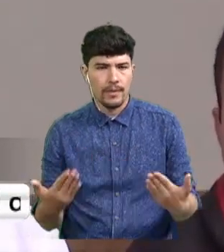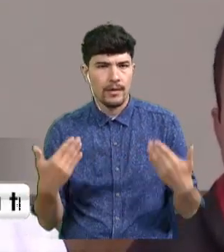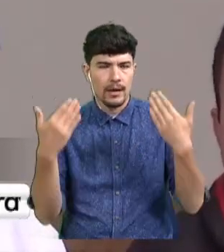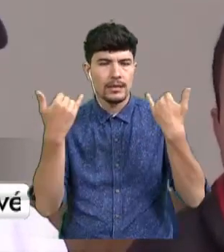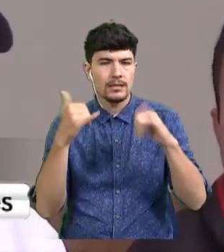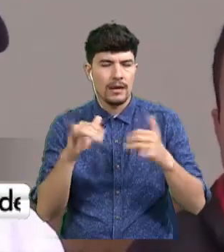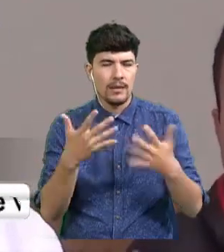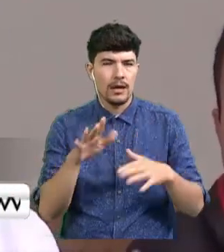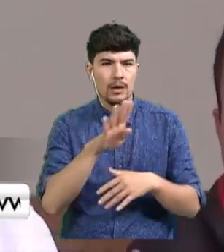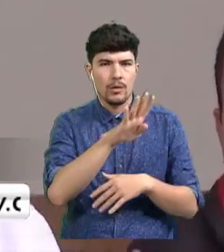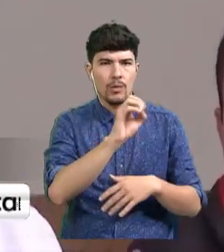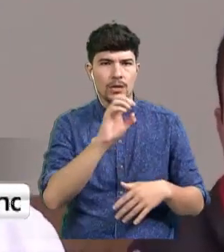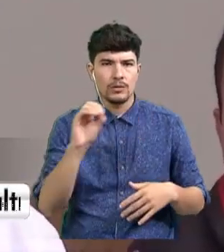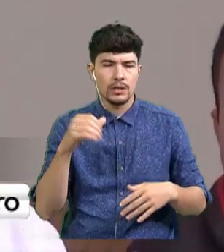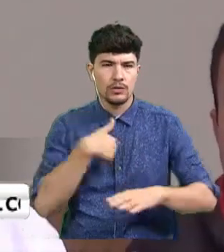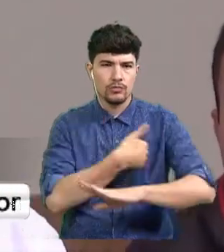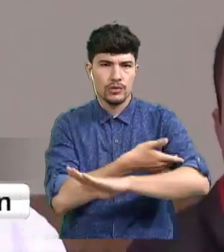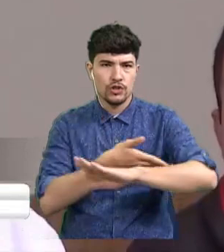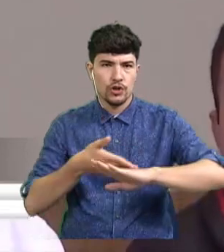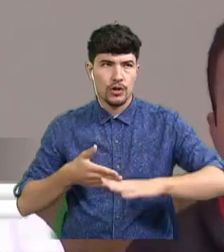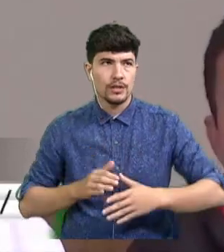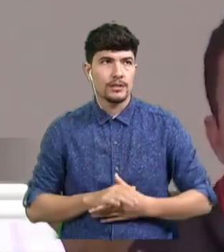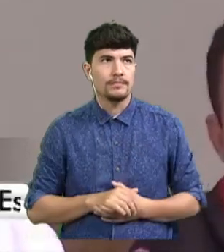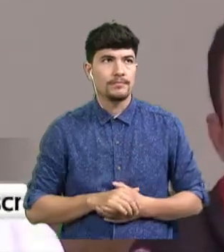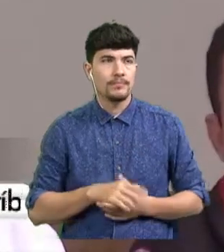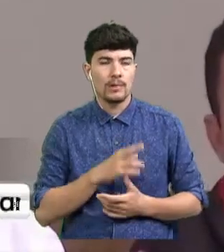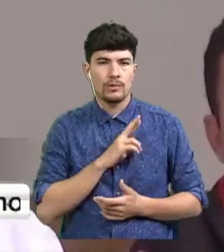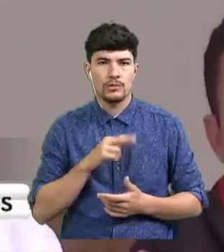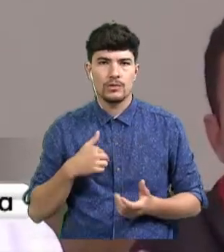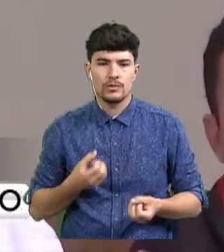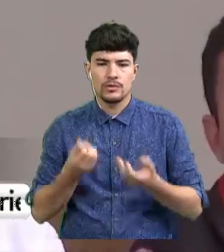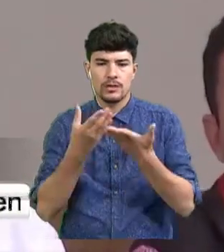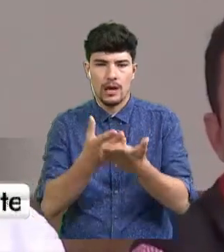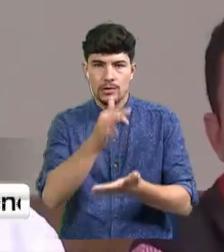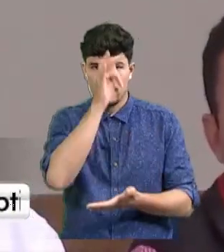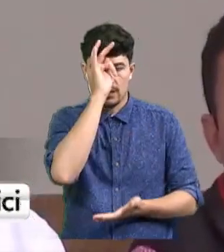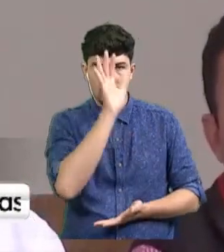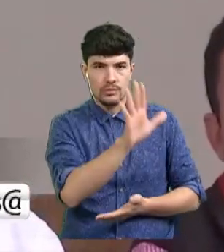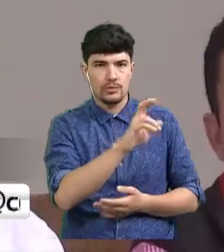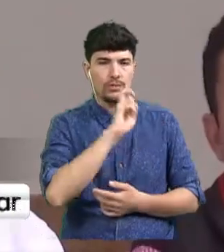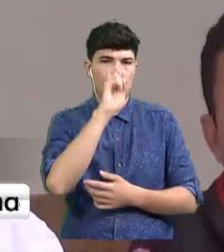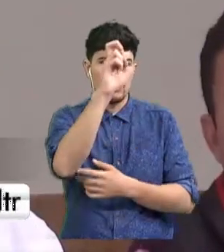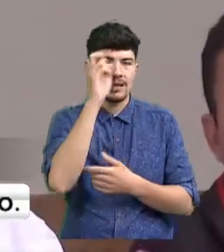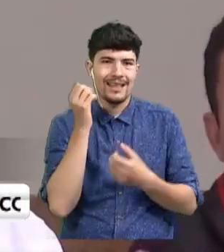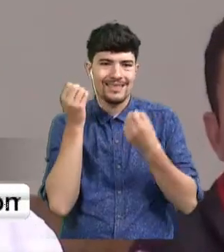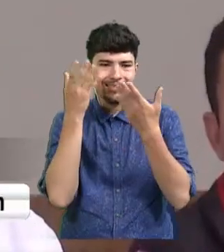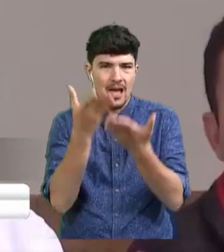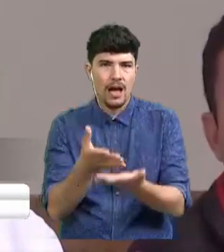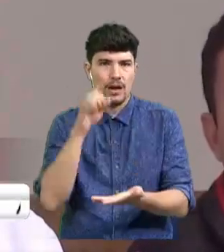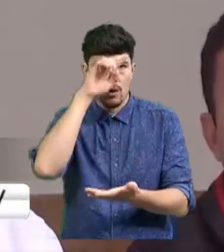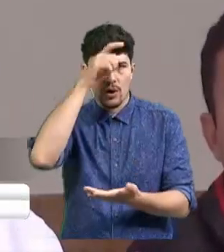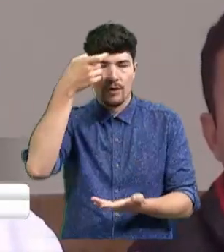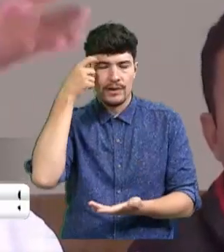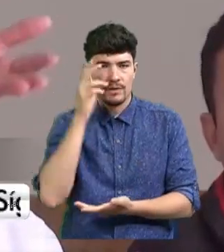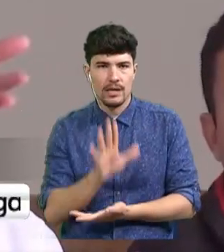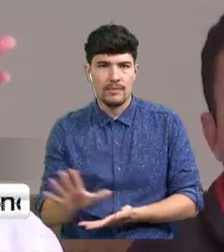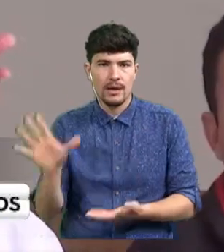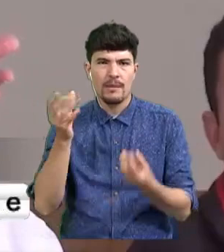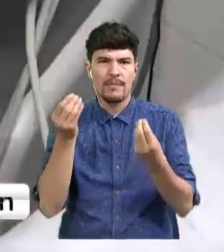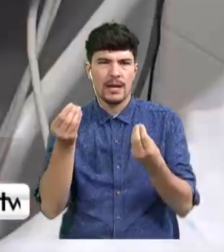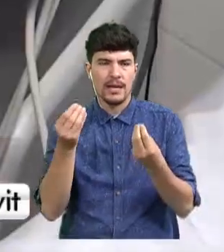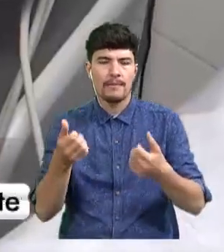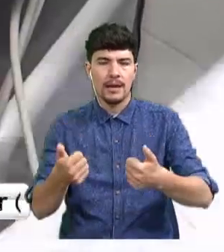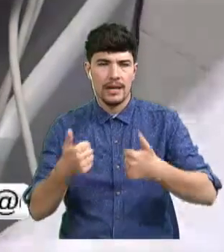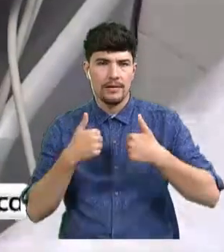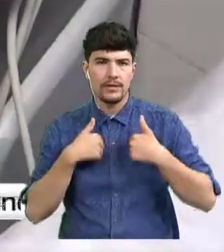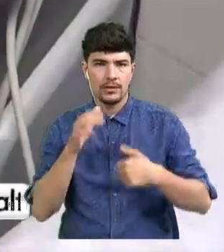a los 400 millones de pesos que le entregamos al Hospital del Norte. lo hace el gobierno departamental para beneficio de